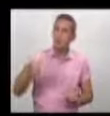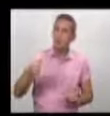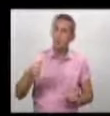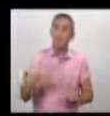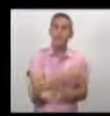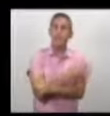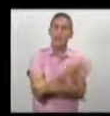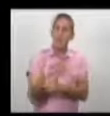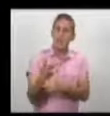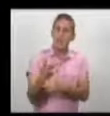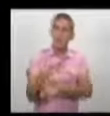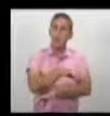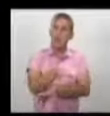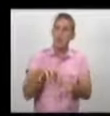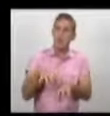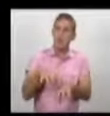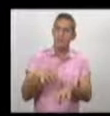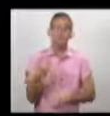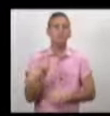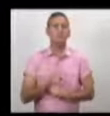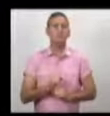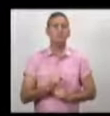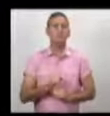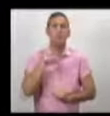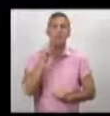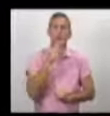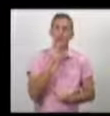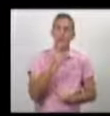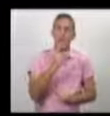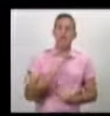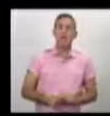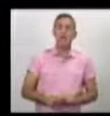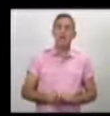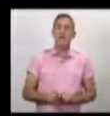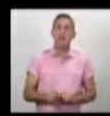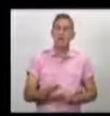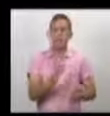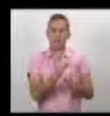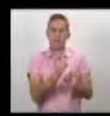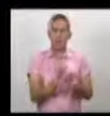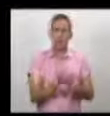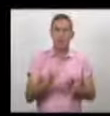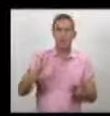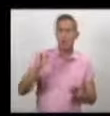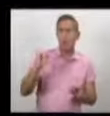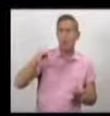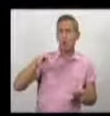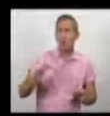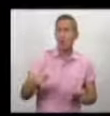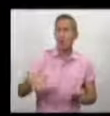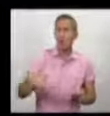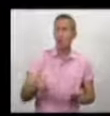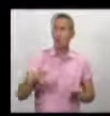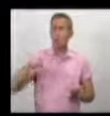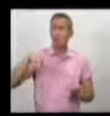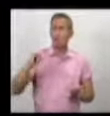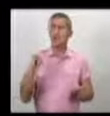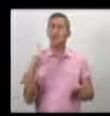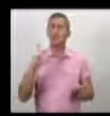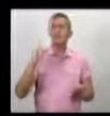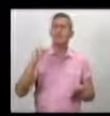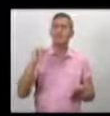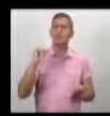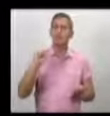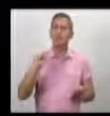En la célula eucariota encontramos presencia de orgánulos en el citoplasma, como pueden ser las